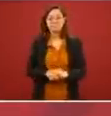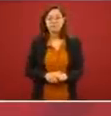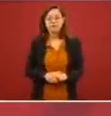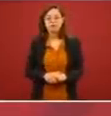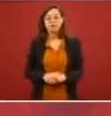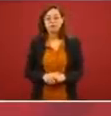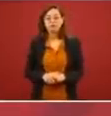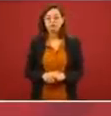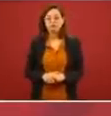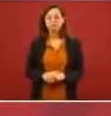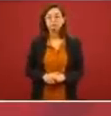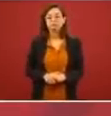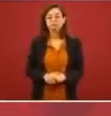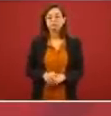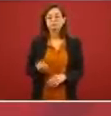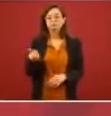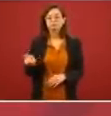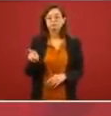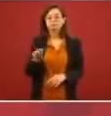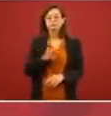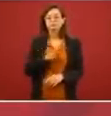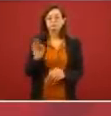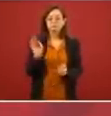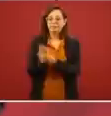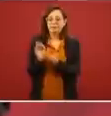comer tamales de chipilín.